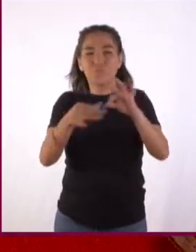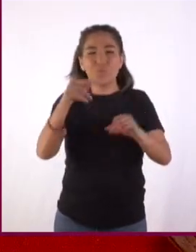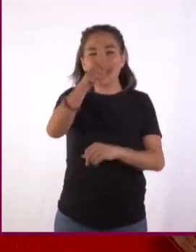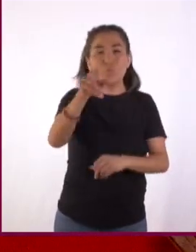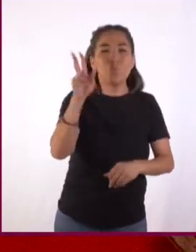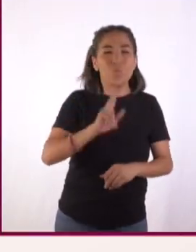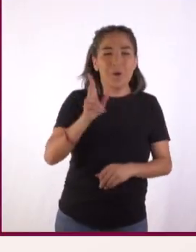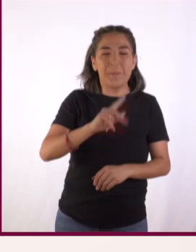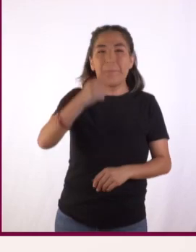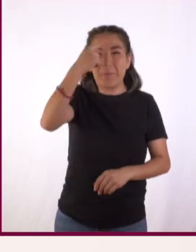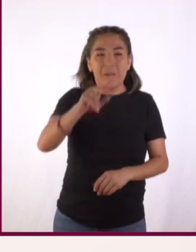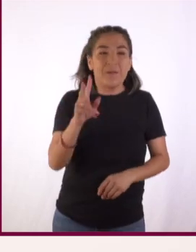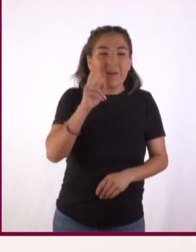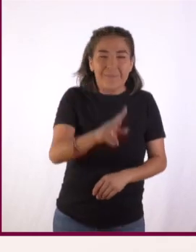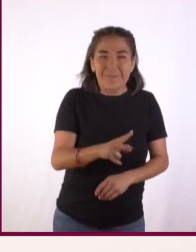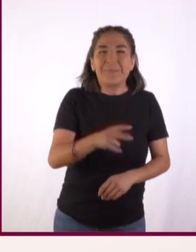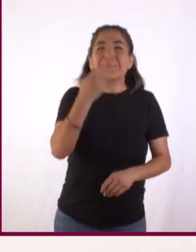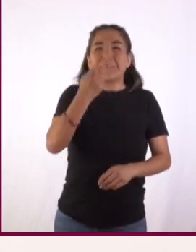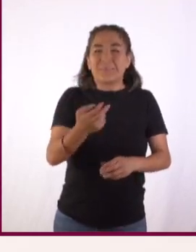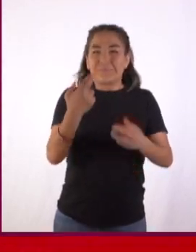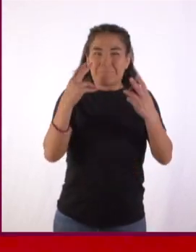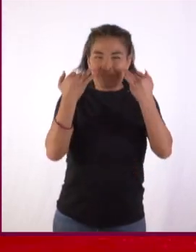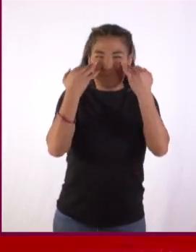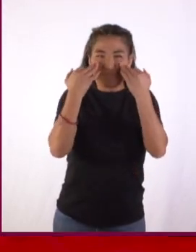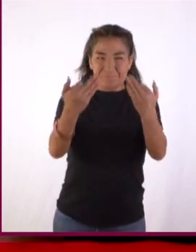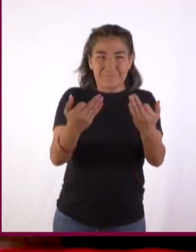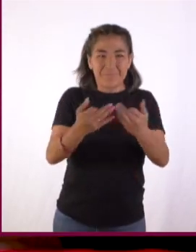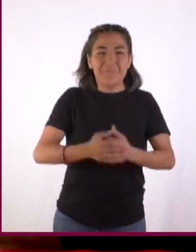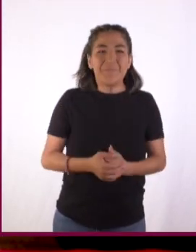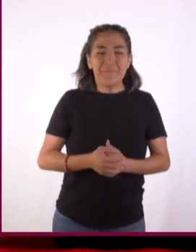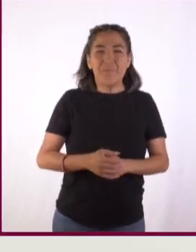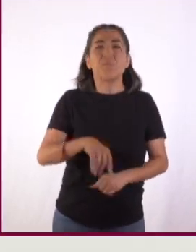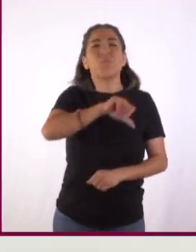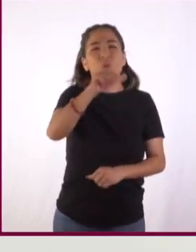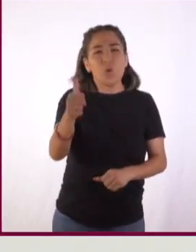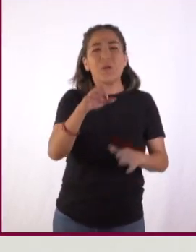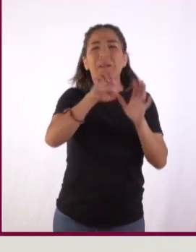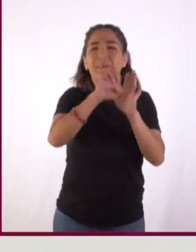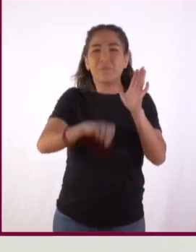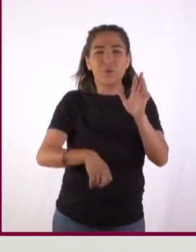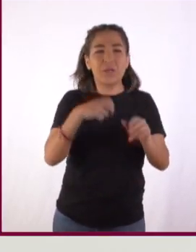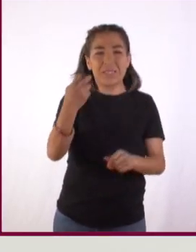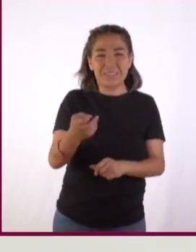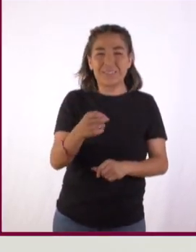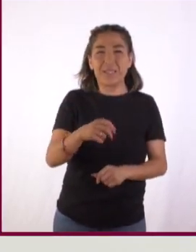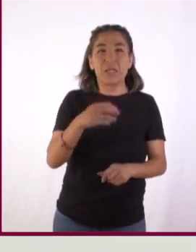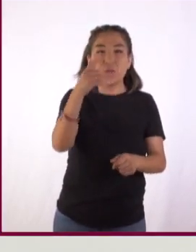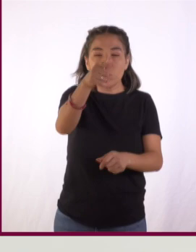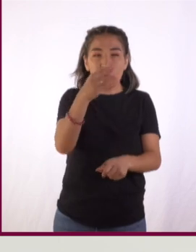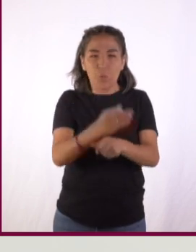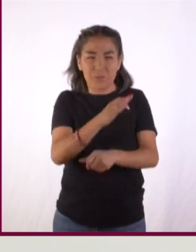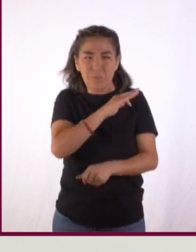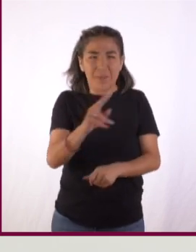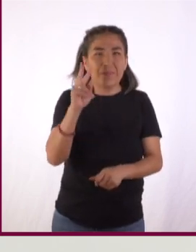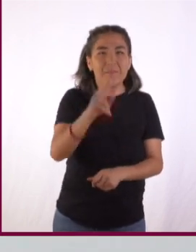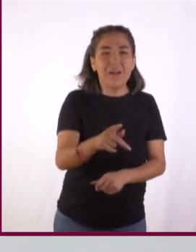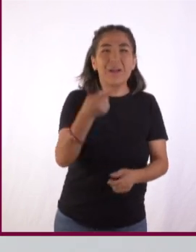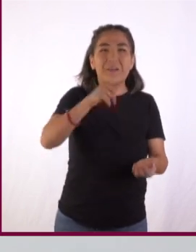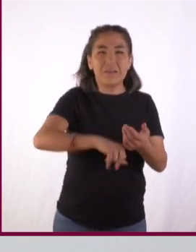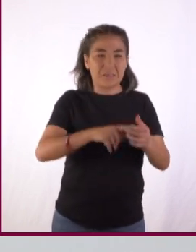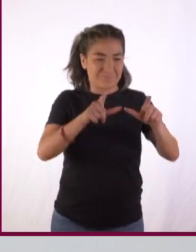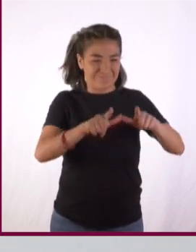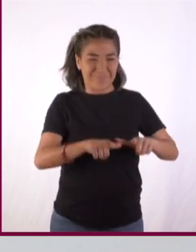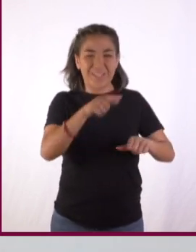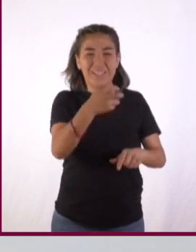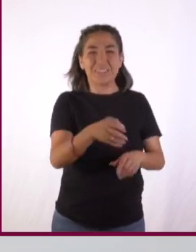adelante haremos un experimento para probarlo ante nuestros ojos. Otro ejemplo de histéresis ante nuestros ojos